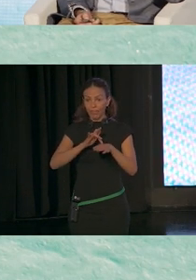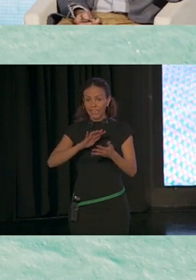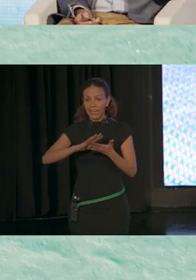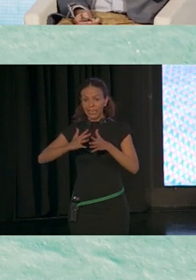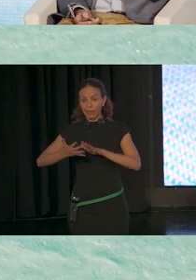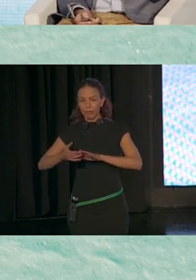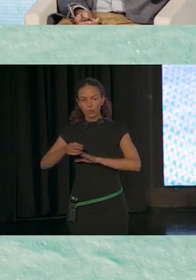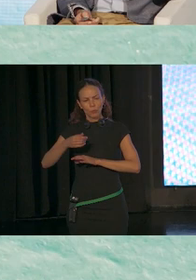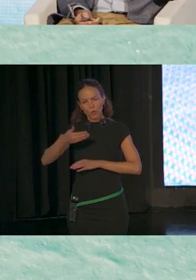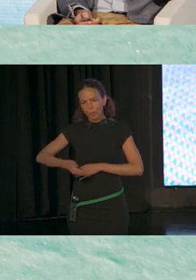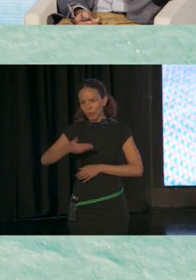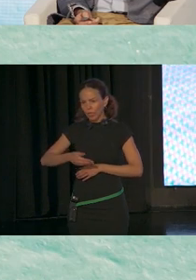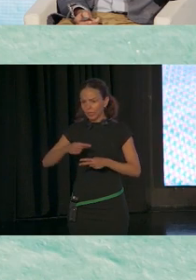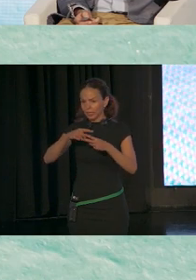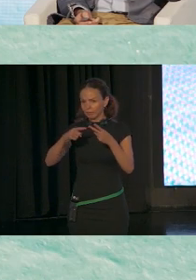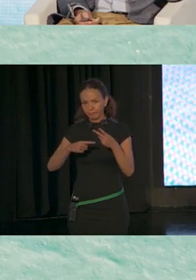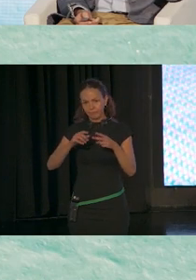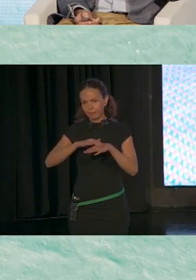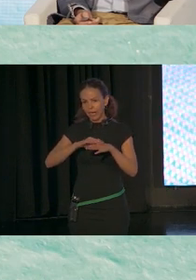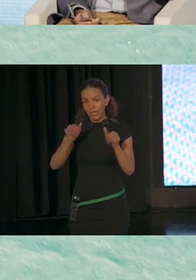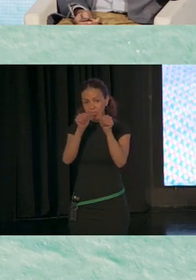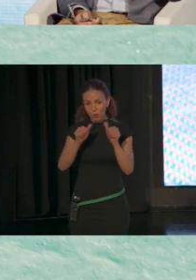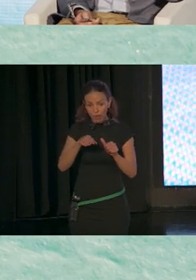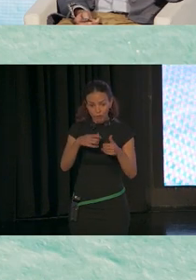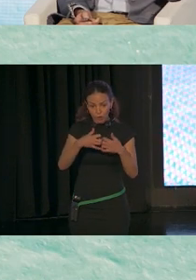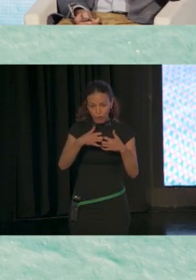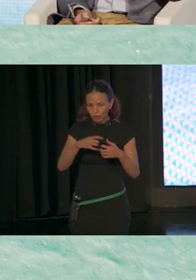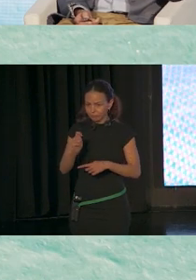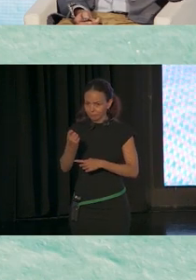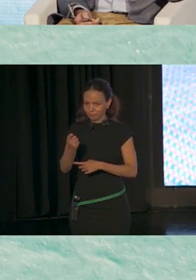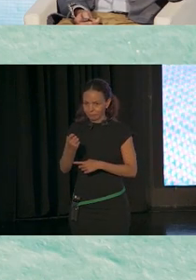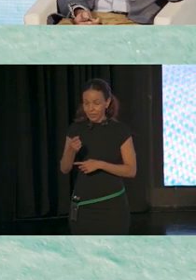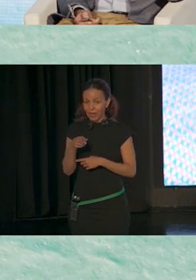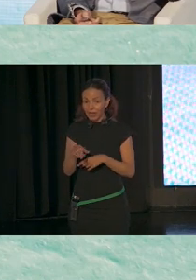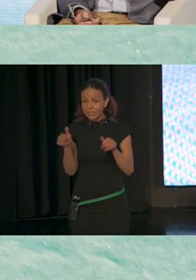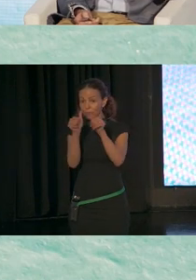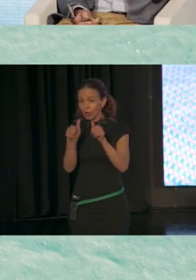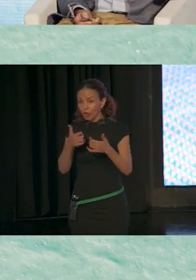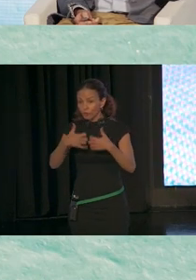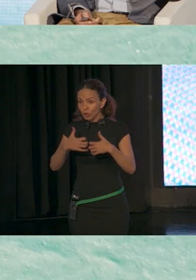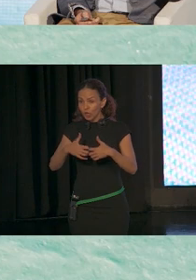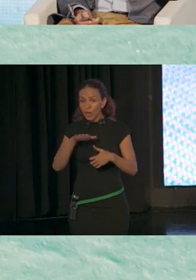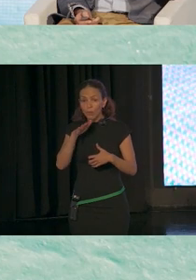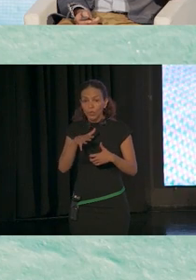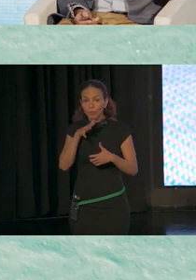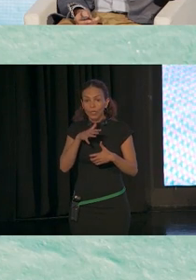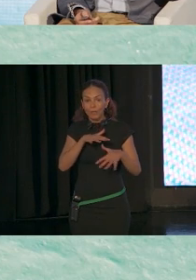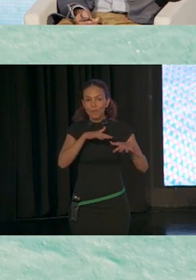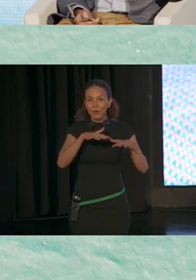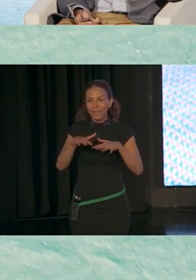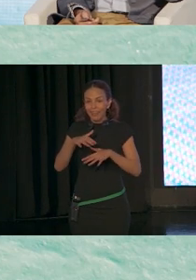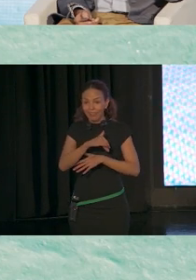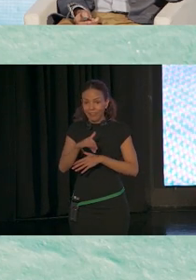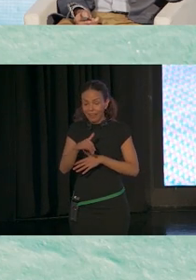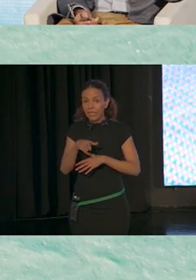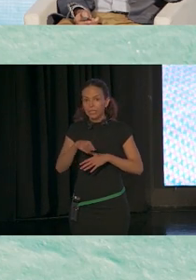son fundamentales para conseguir que este modelo funcione. Este modelo funciona en parte porque hay movilidad. Esa movilidad